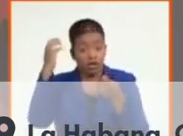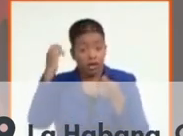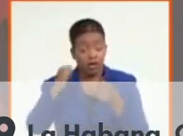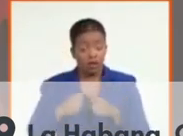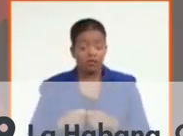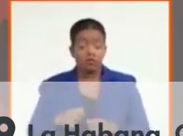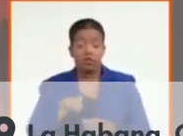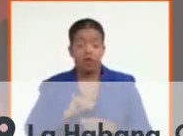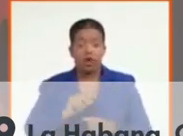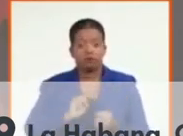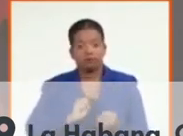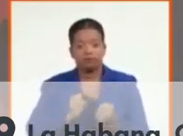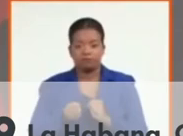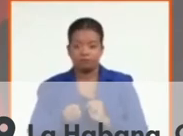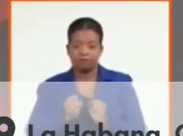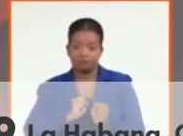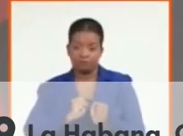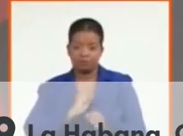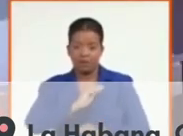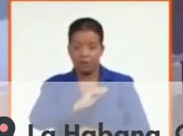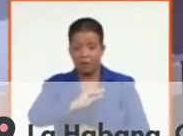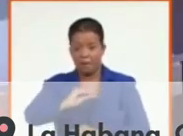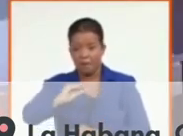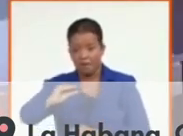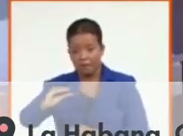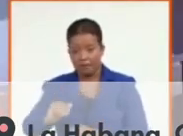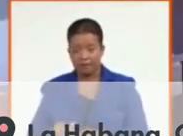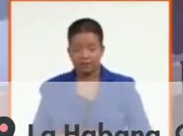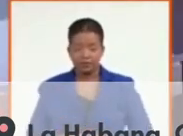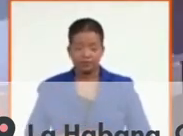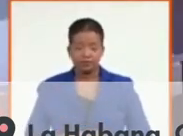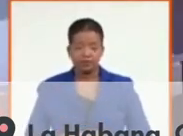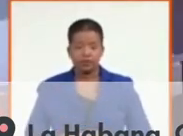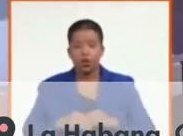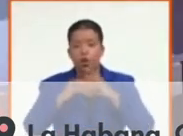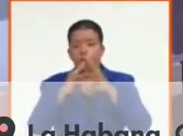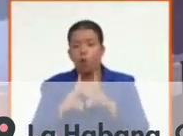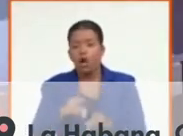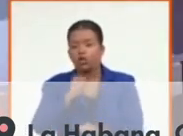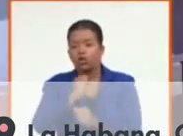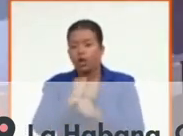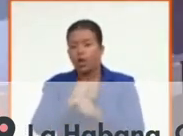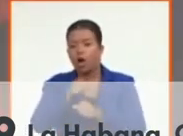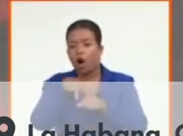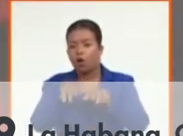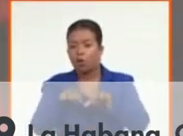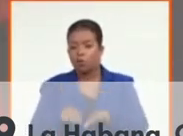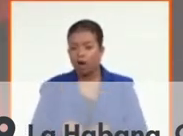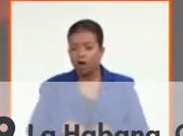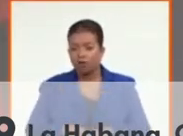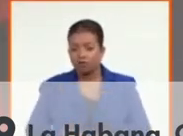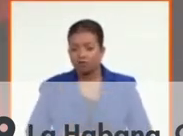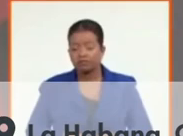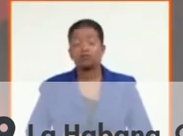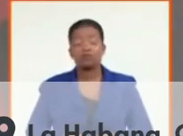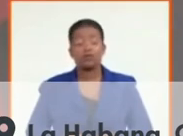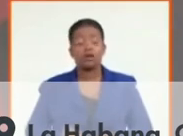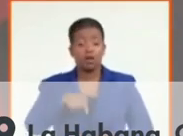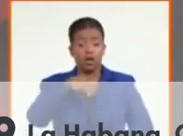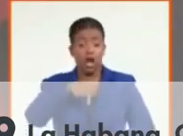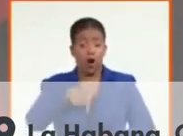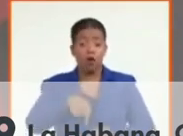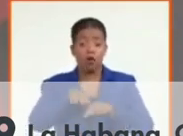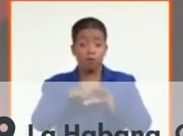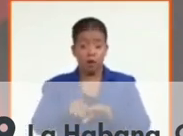erogar en ese en ese sentido cuando trabajadores interruptos tenemos estos minutos en este momento de 40 mil trabajadores reportados como como